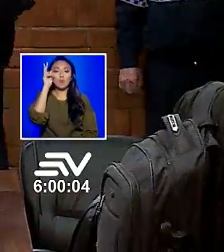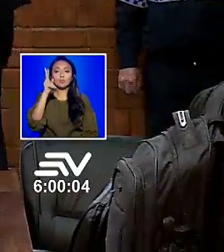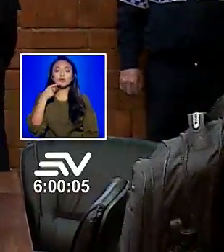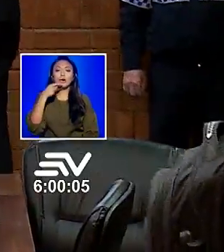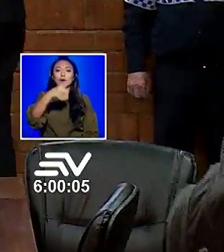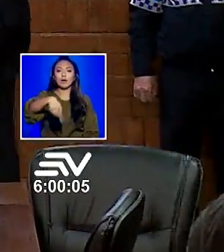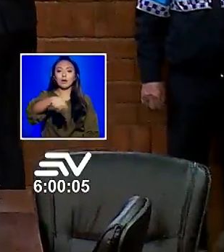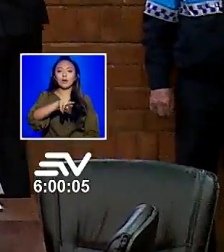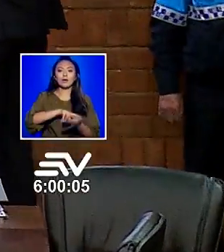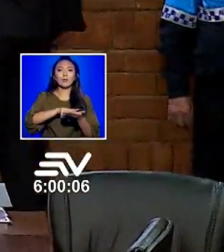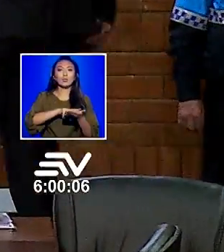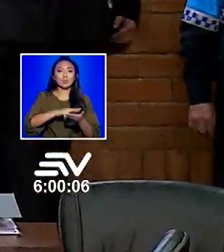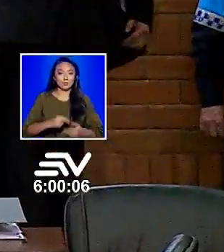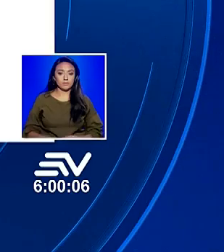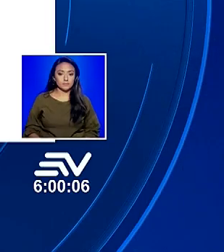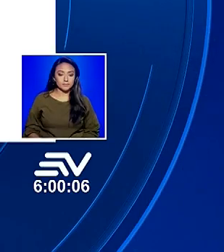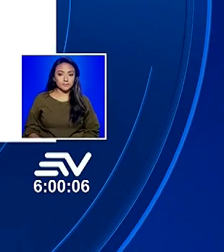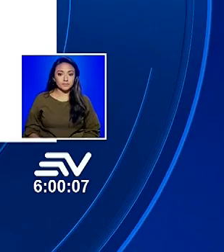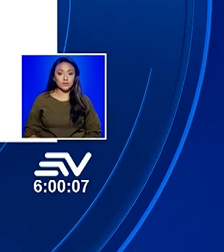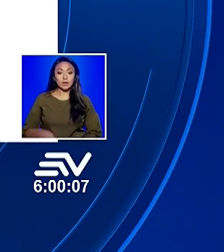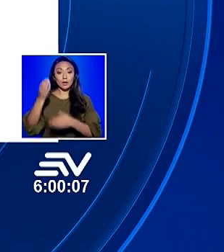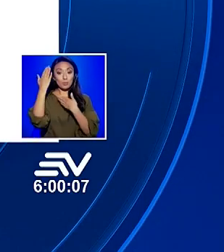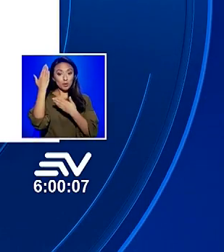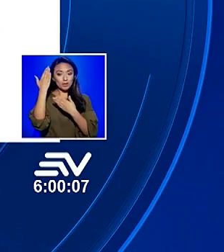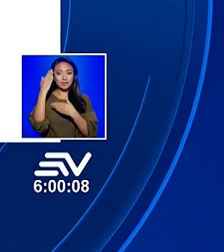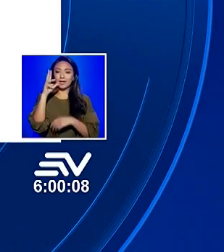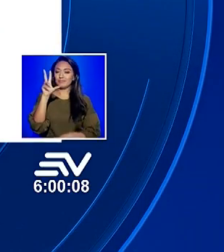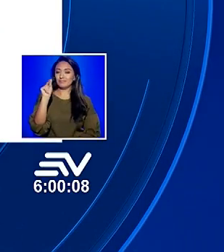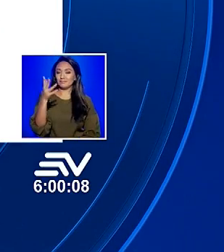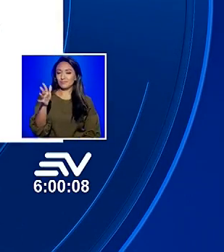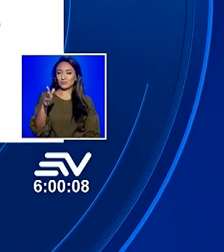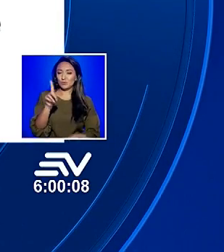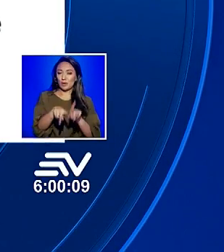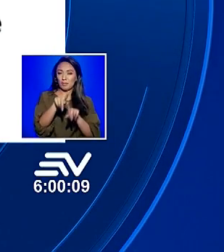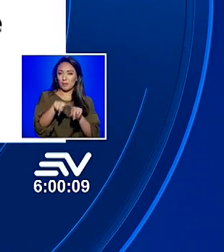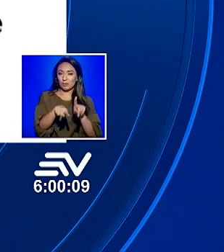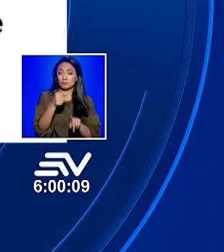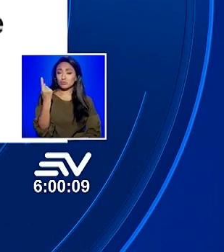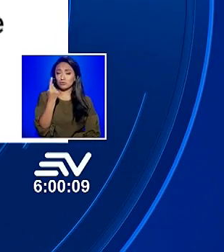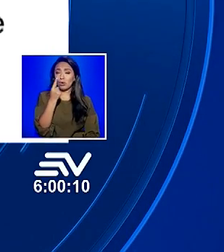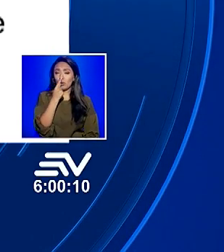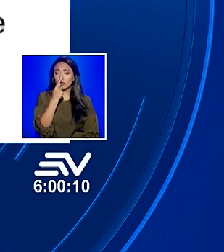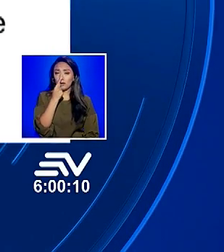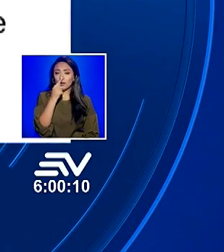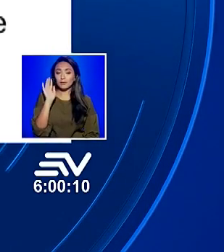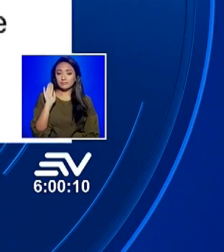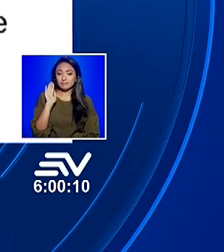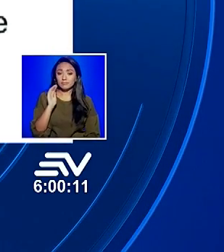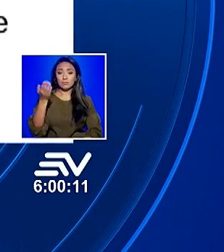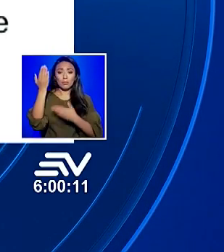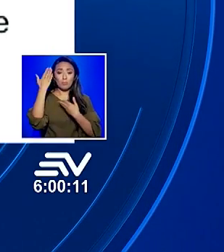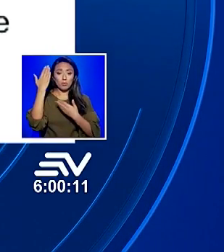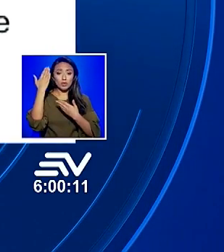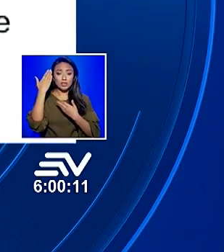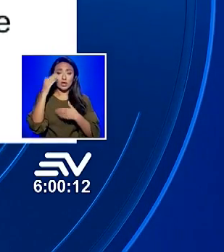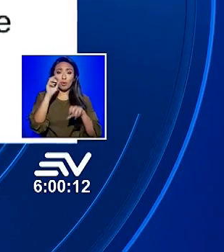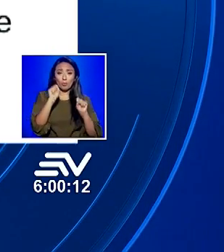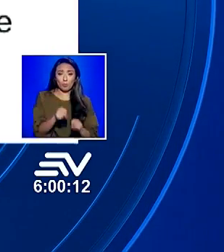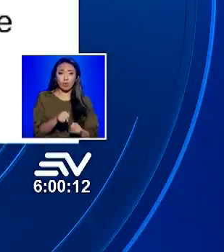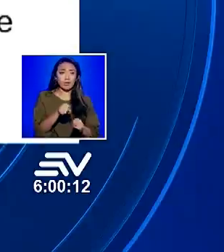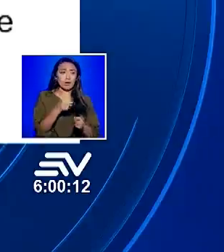en esta sesión en la política no hay amigos hay intereses en la política se puede freír granizo